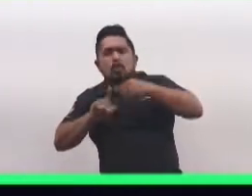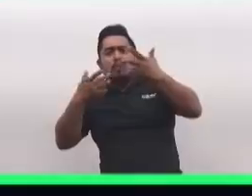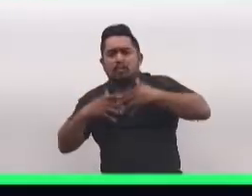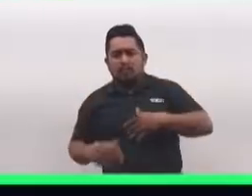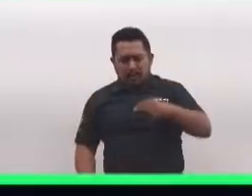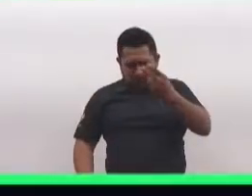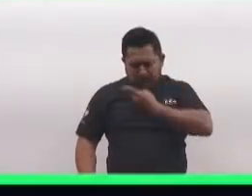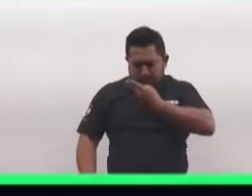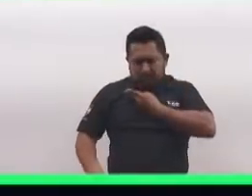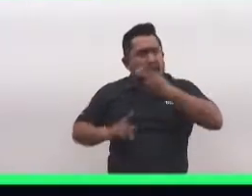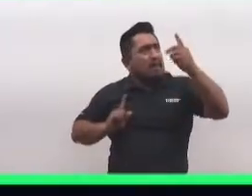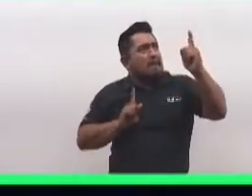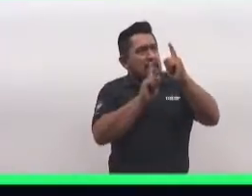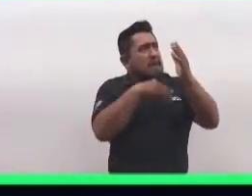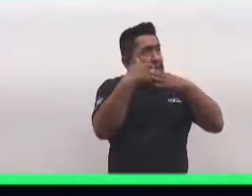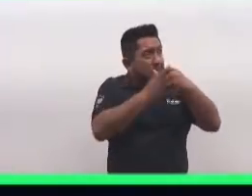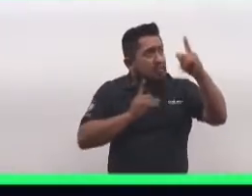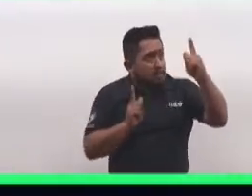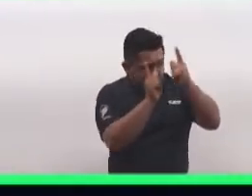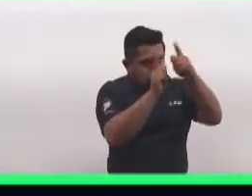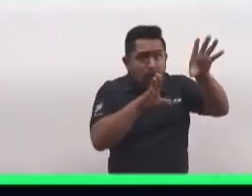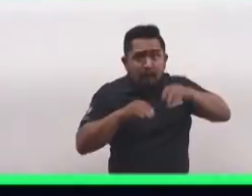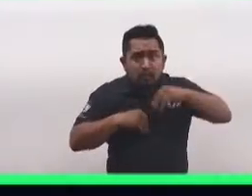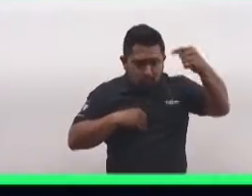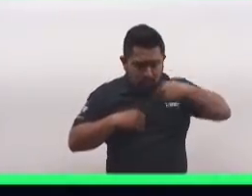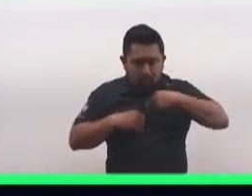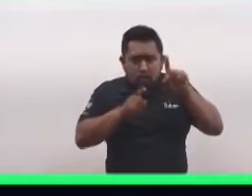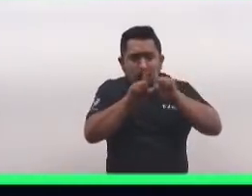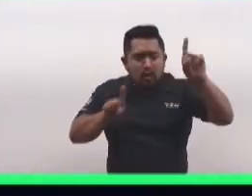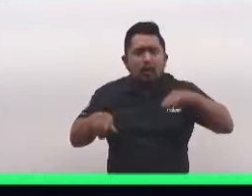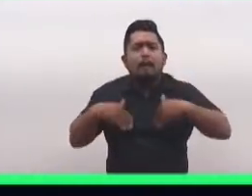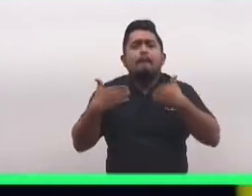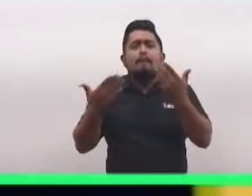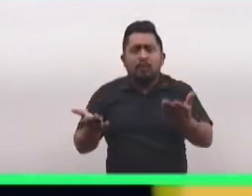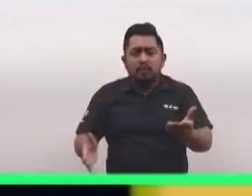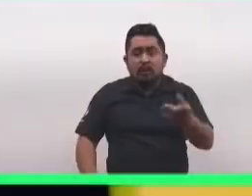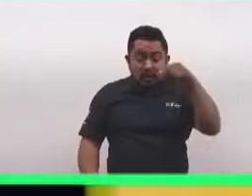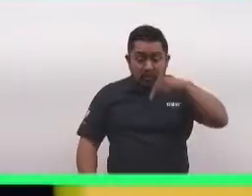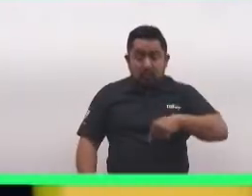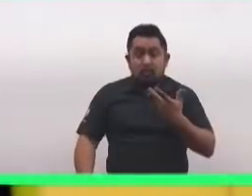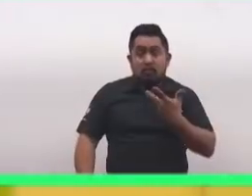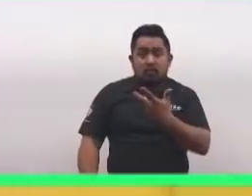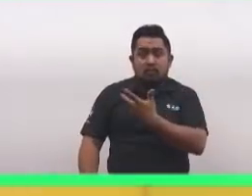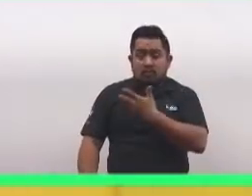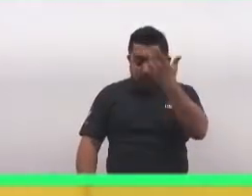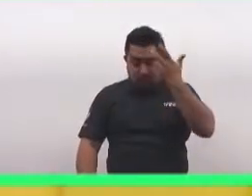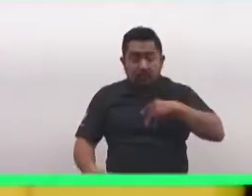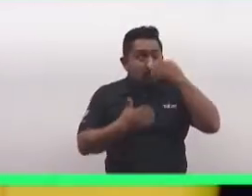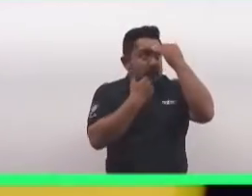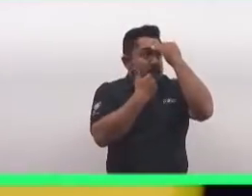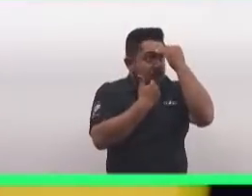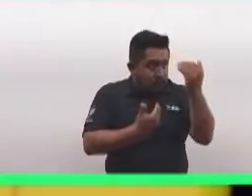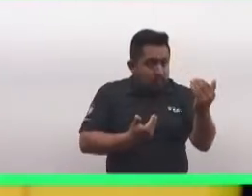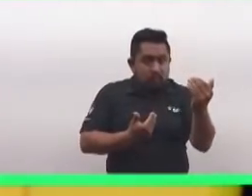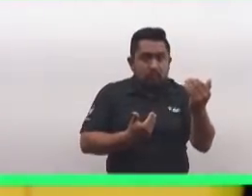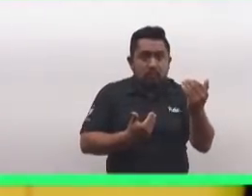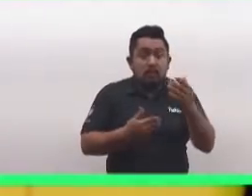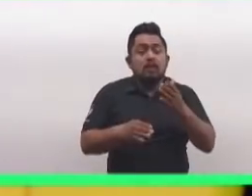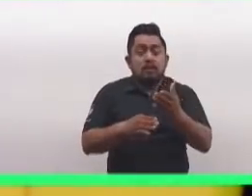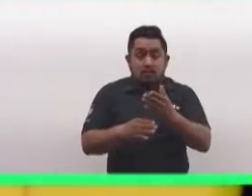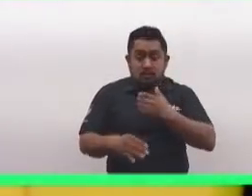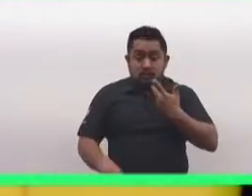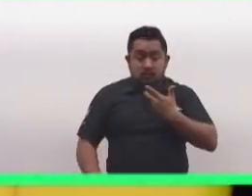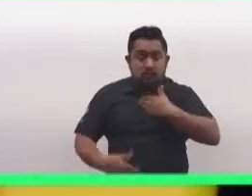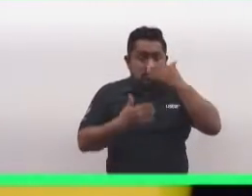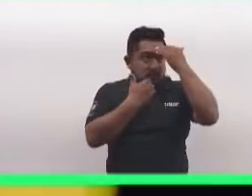y todos mis problemas cuando la biblia afirma que para estar cerca de dios requiero obediencia debe de recordar que la